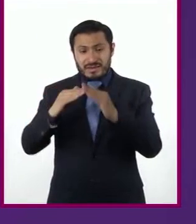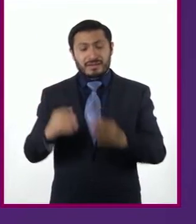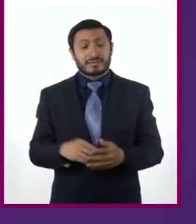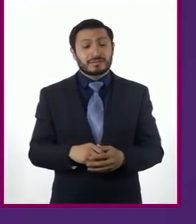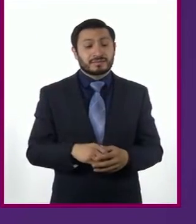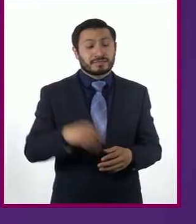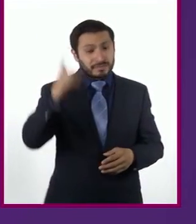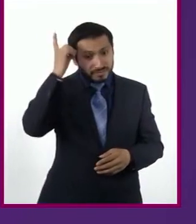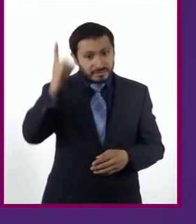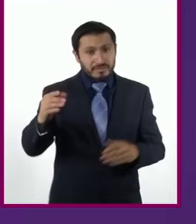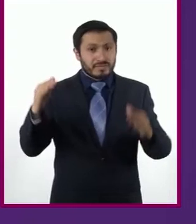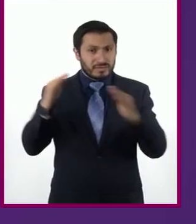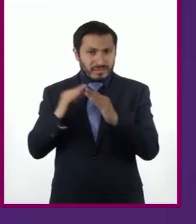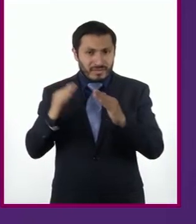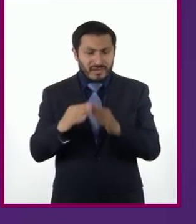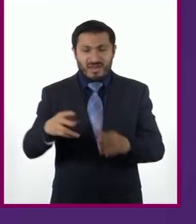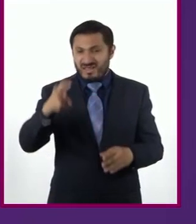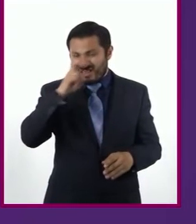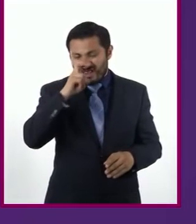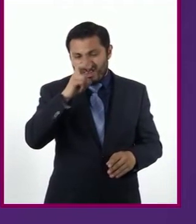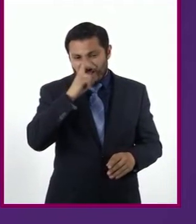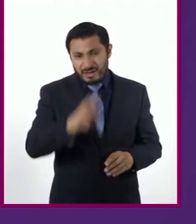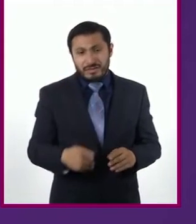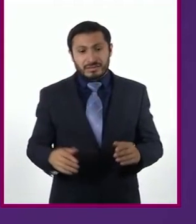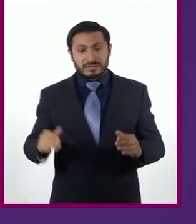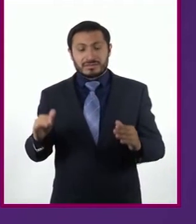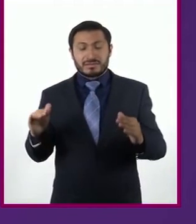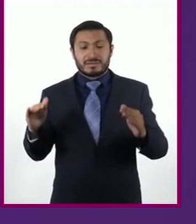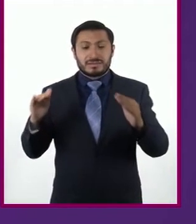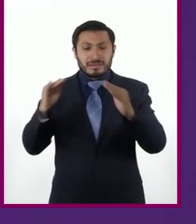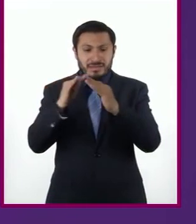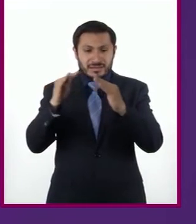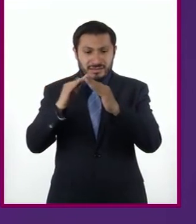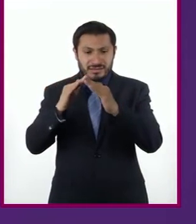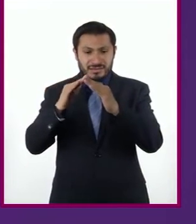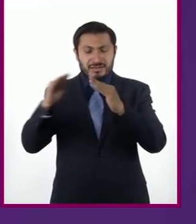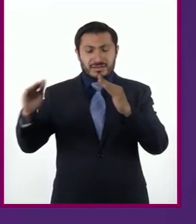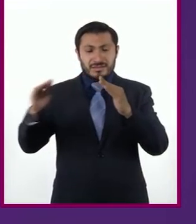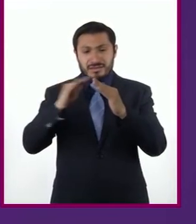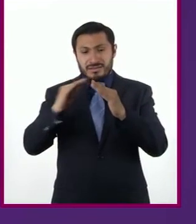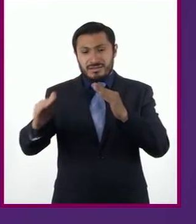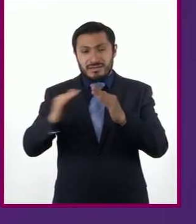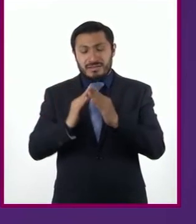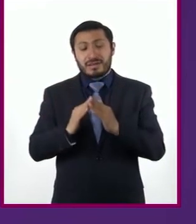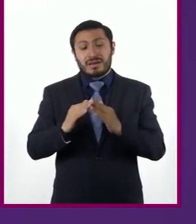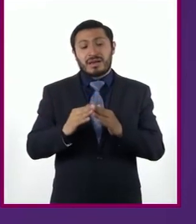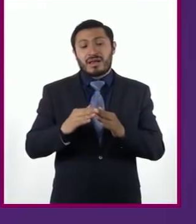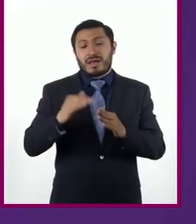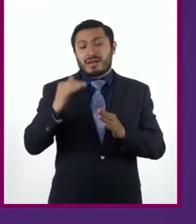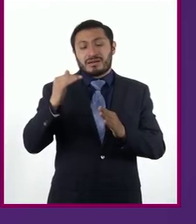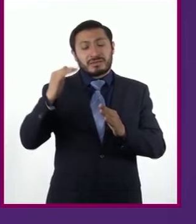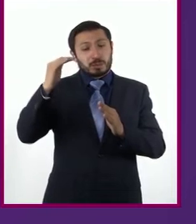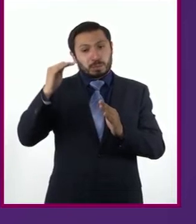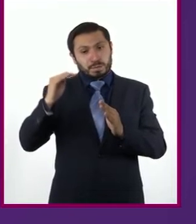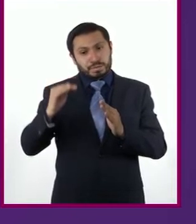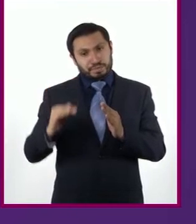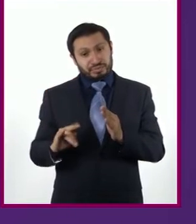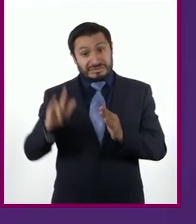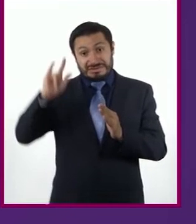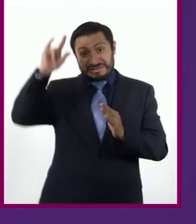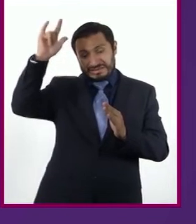El dueño de la casa exige que la estructura para instalar el calentador sea de la menor altura